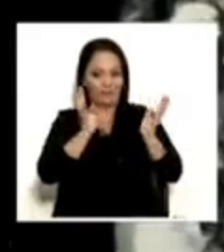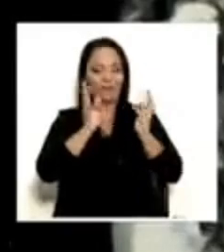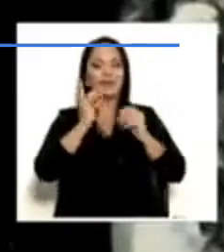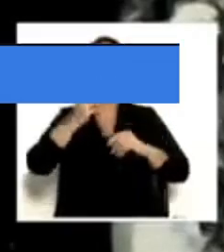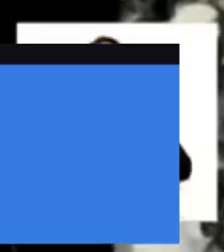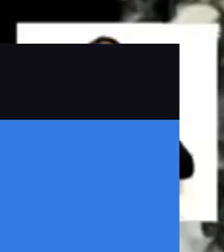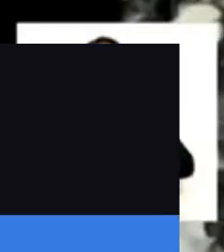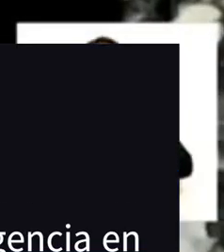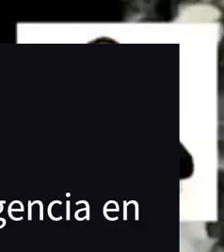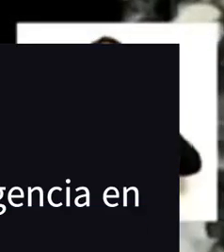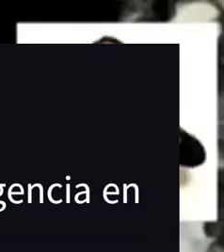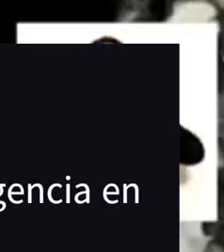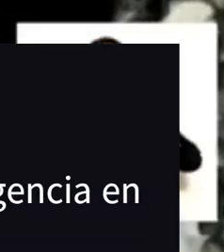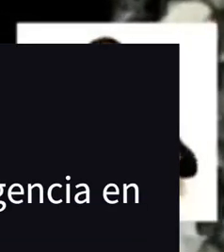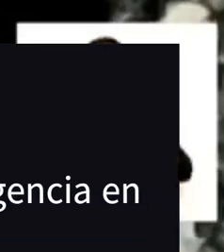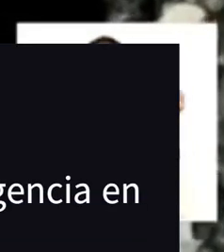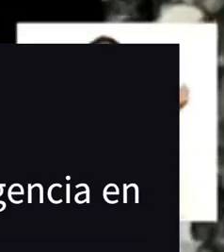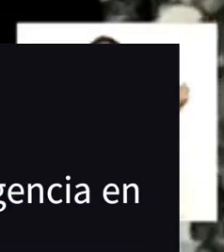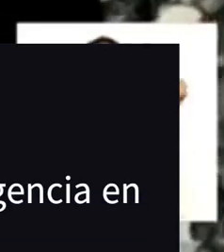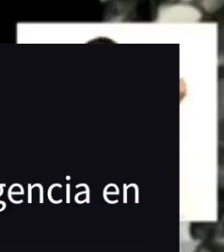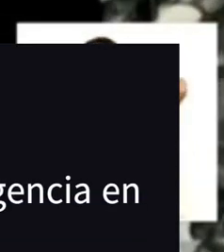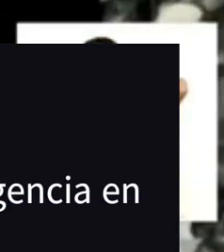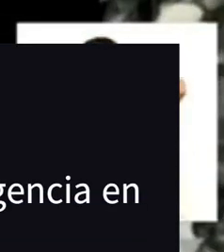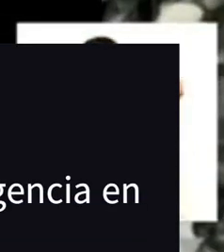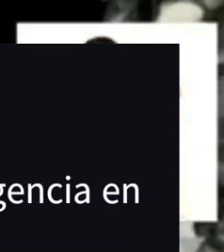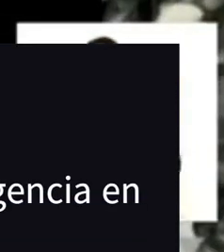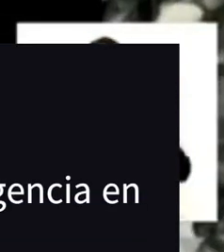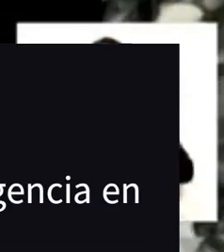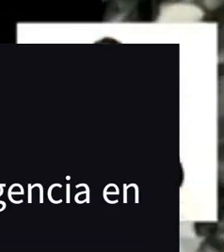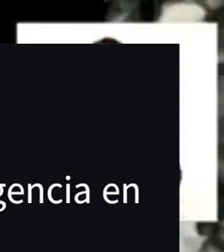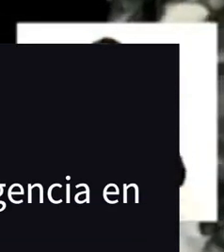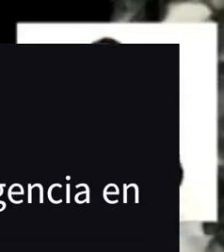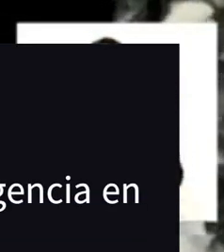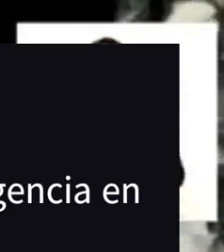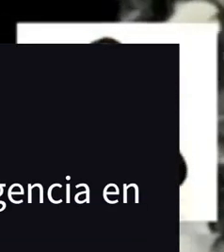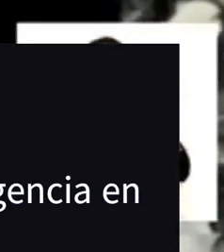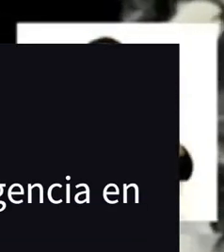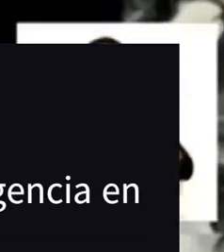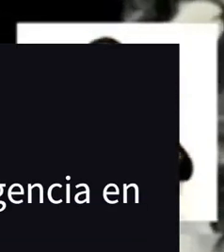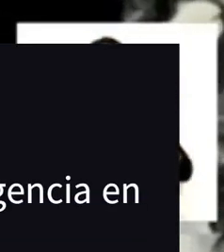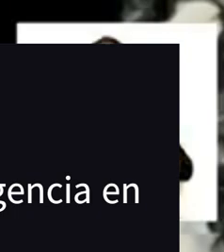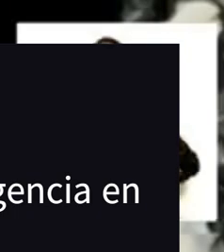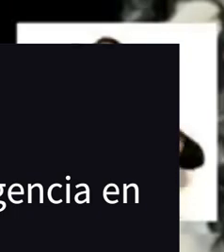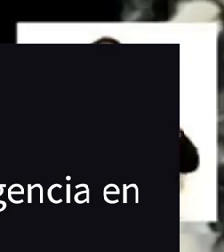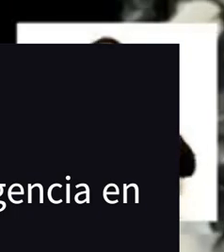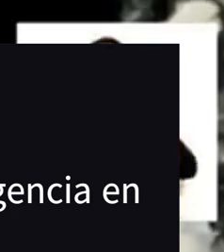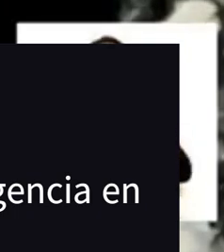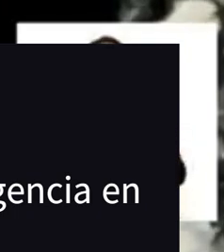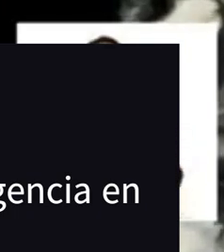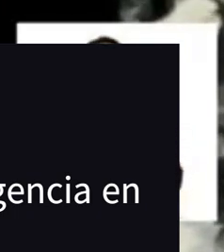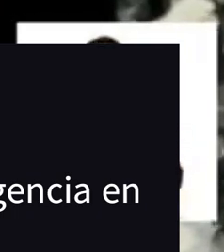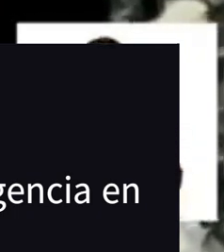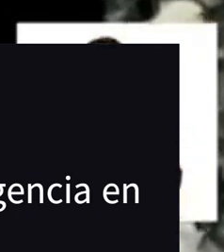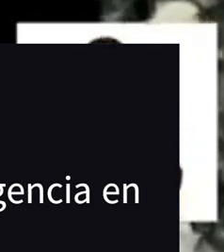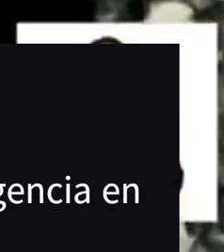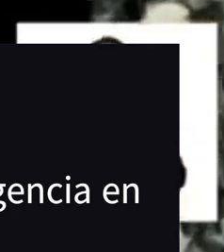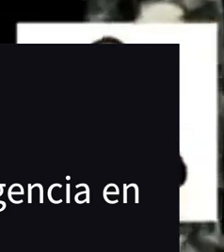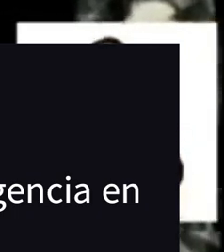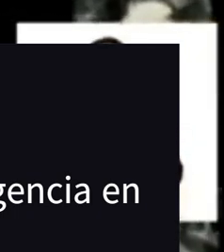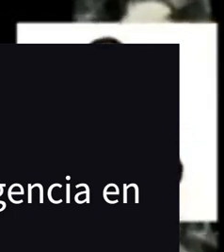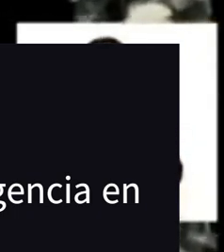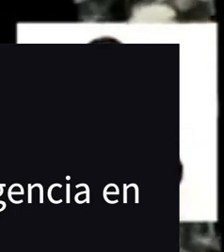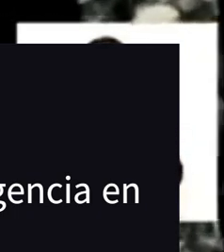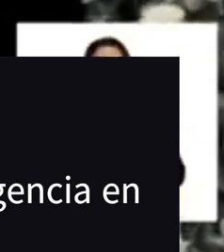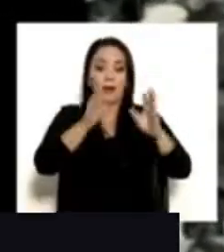Tomamos la decisión valiente de definir como una emergencia institucional